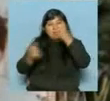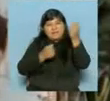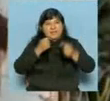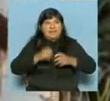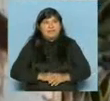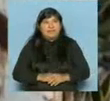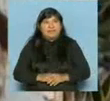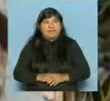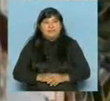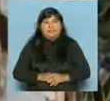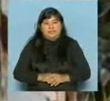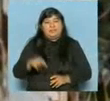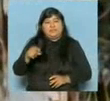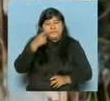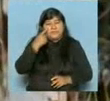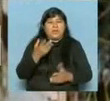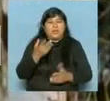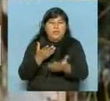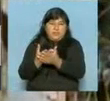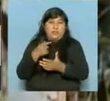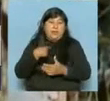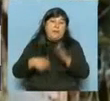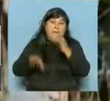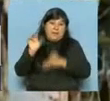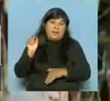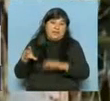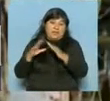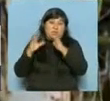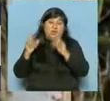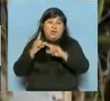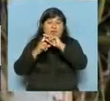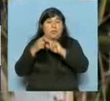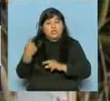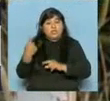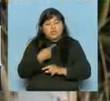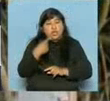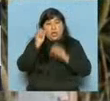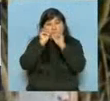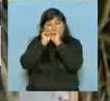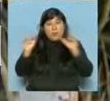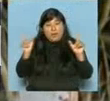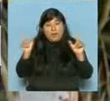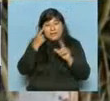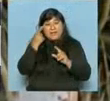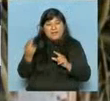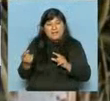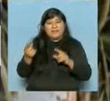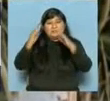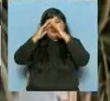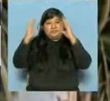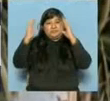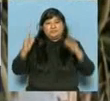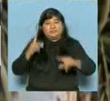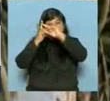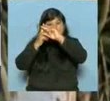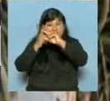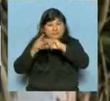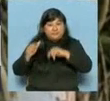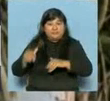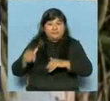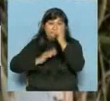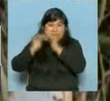con esa sorpresa de que estaba todo pegado con afiches, ¿no? En una obra que todavía no está concluida, no